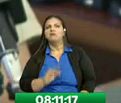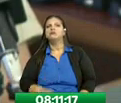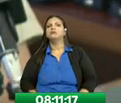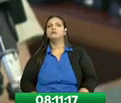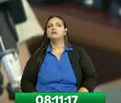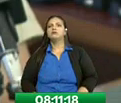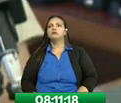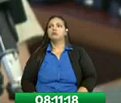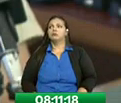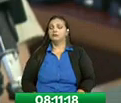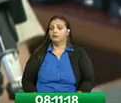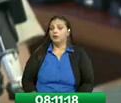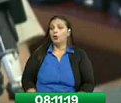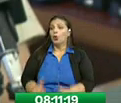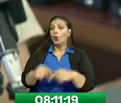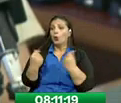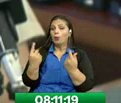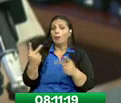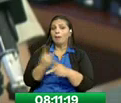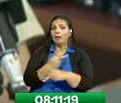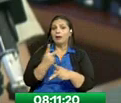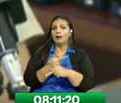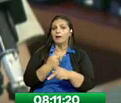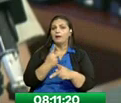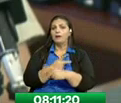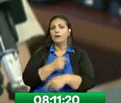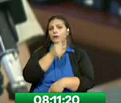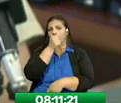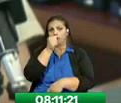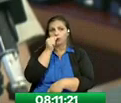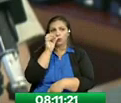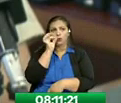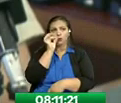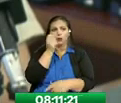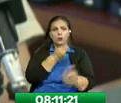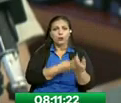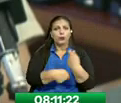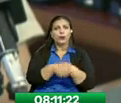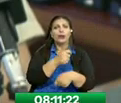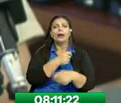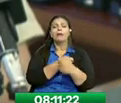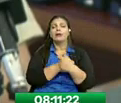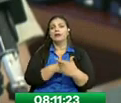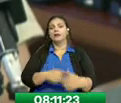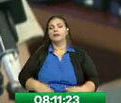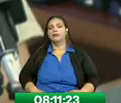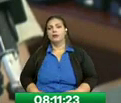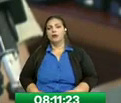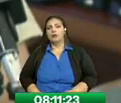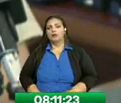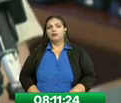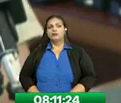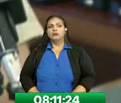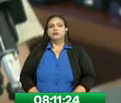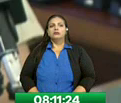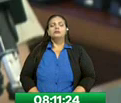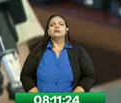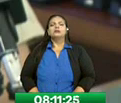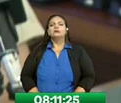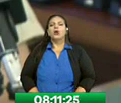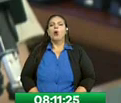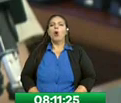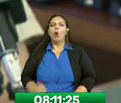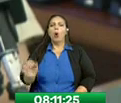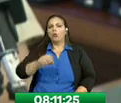convergencia de redes criminales asociadas a mercados como narcotráfico, como contrabando, como